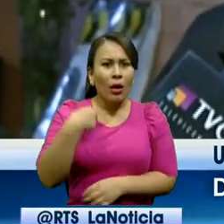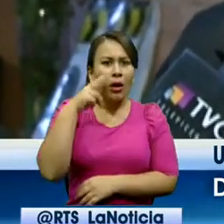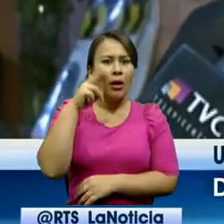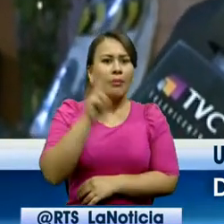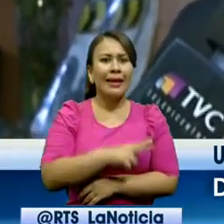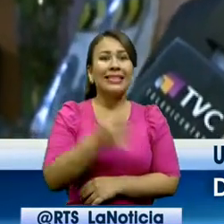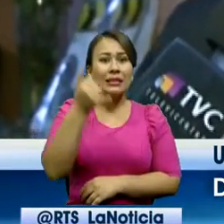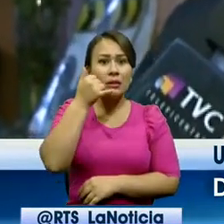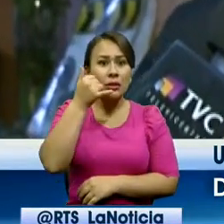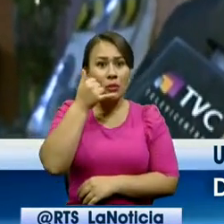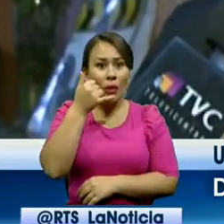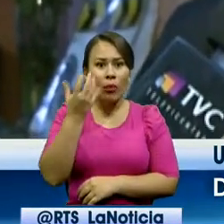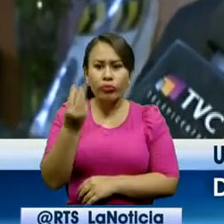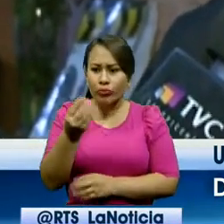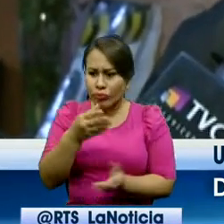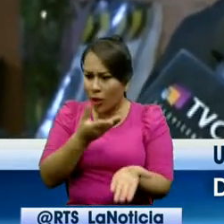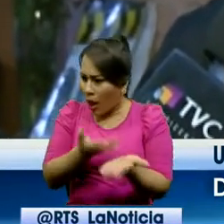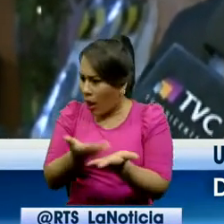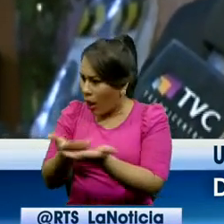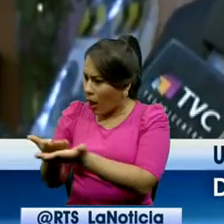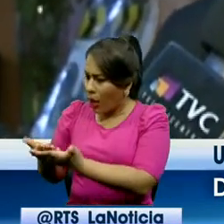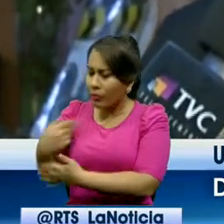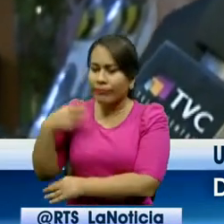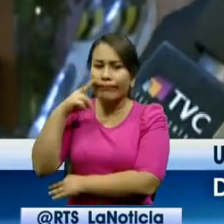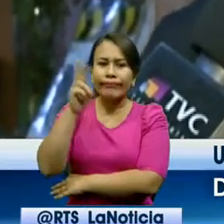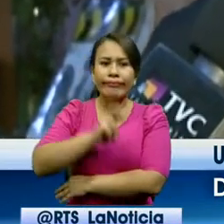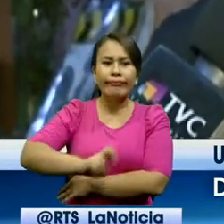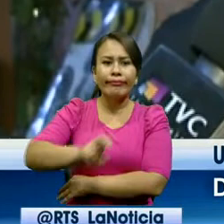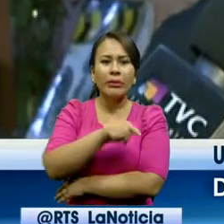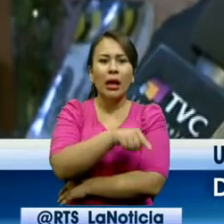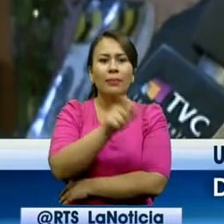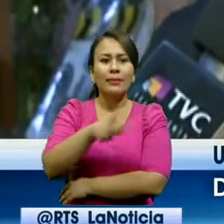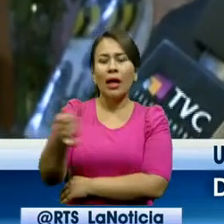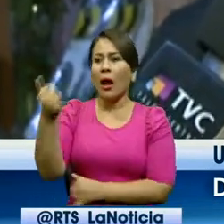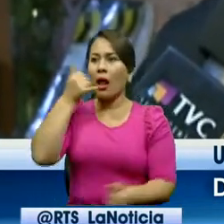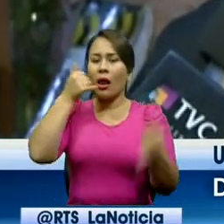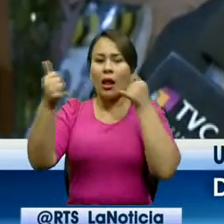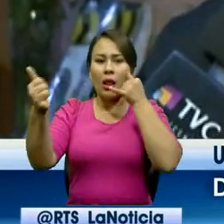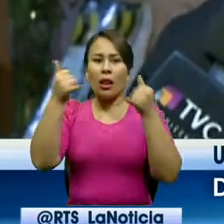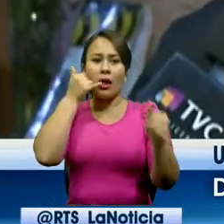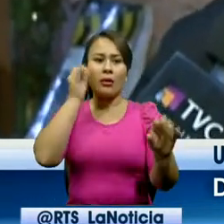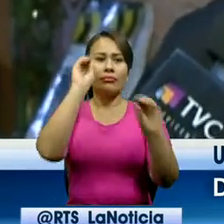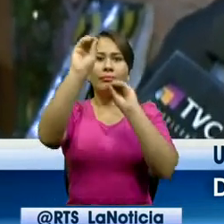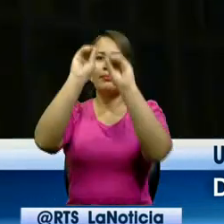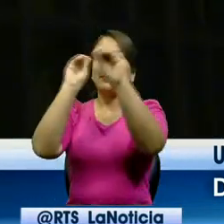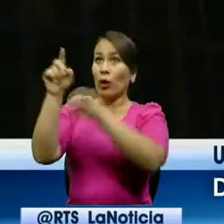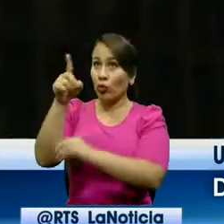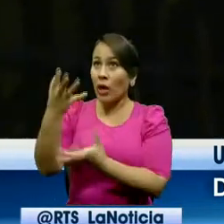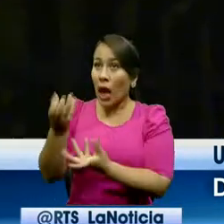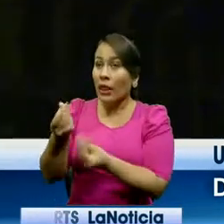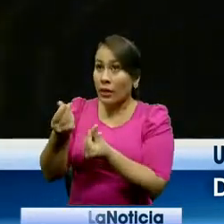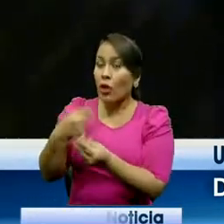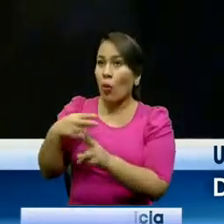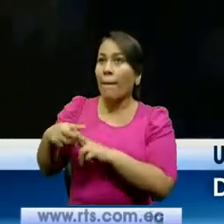los celulares, los aparatos que tienen a la vista, que eran ocupados para estafar a las personas.